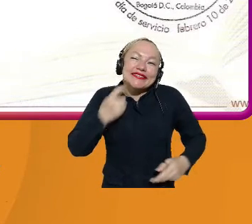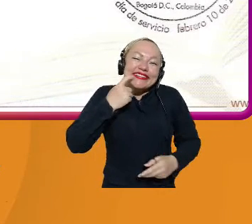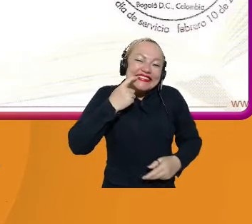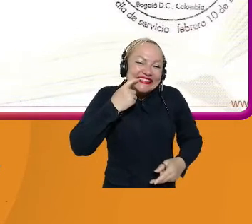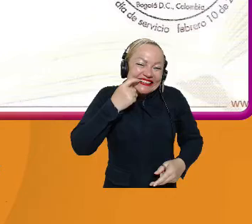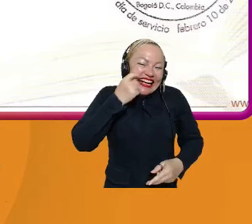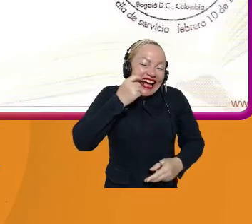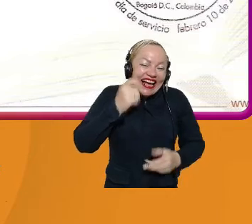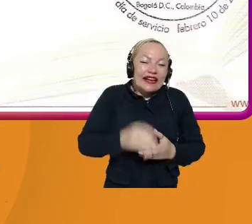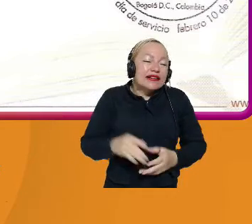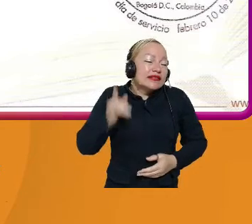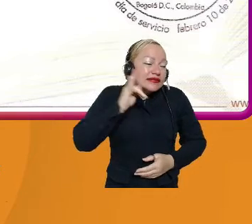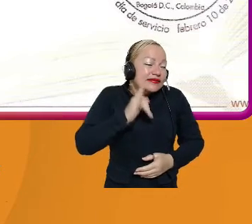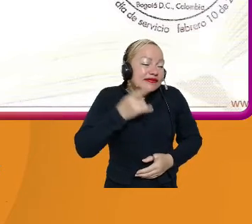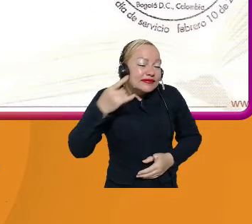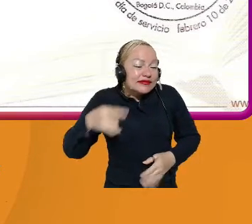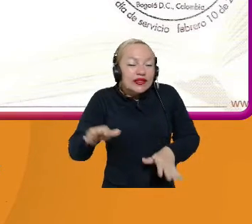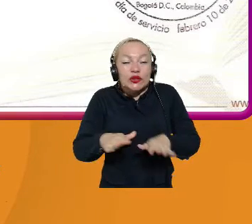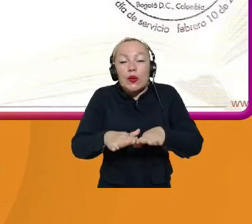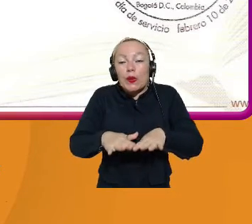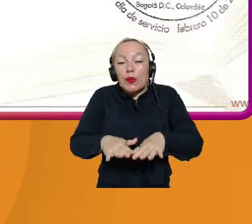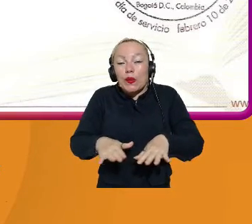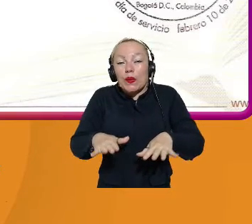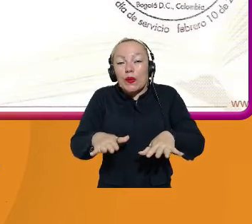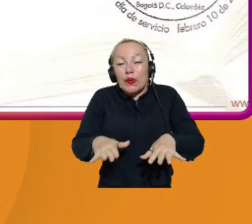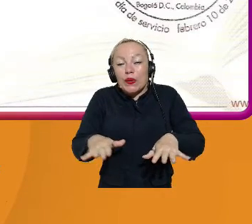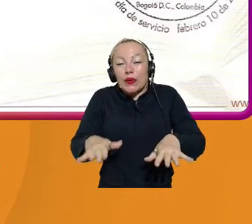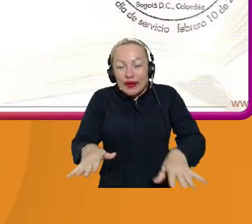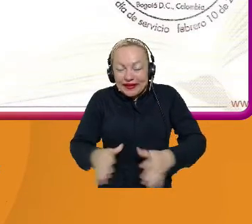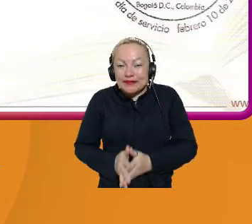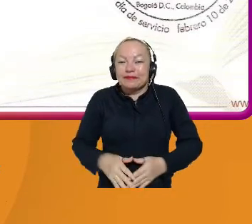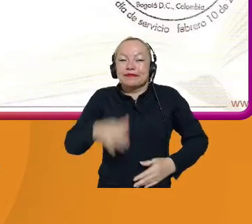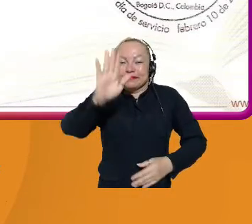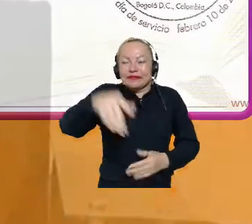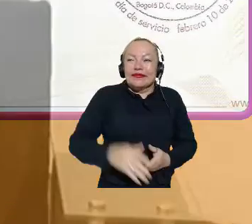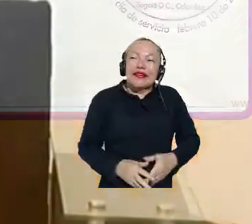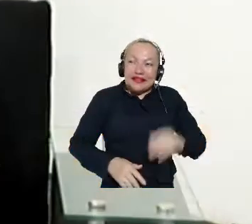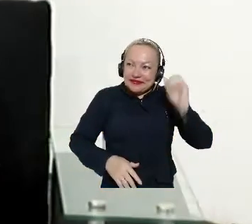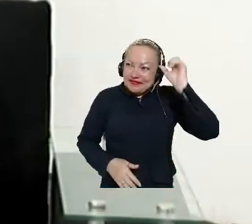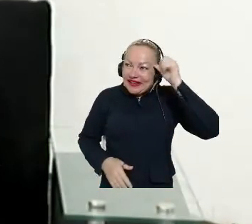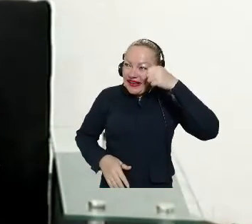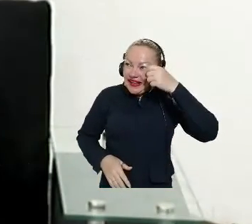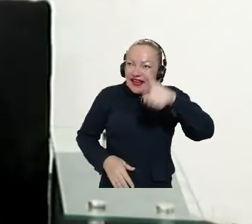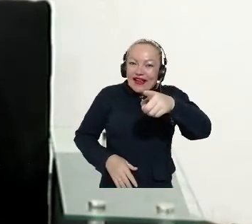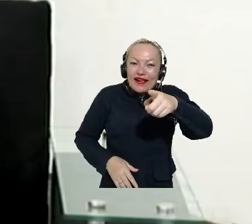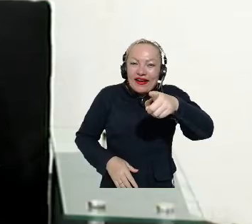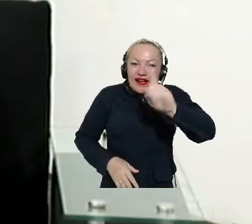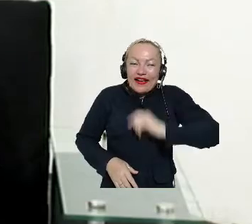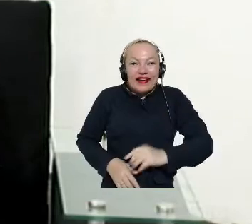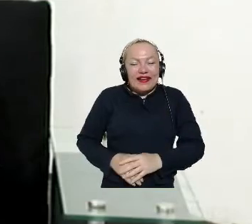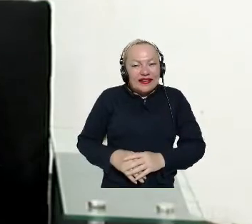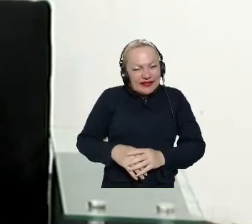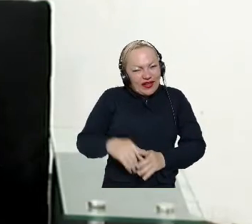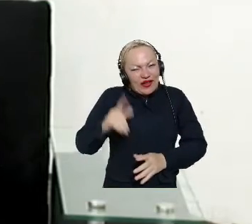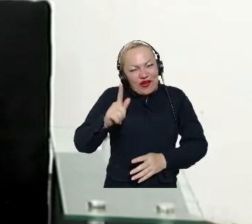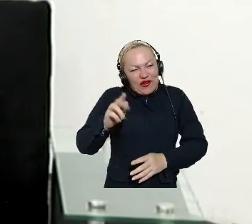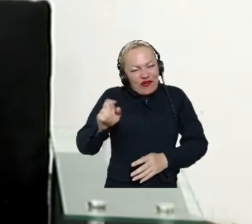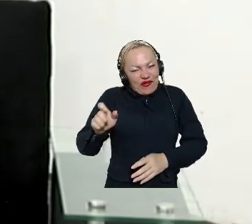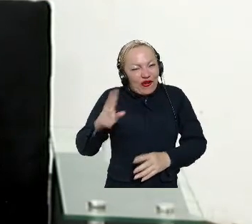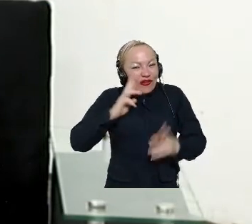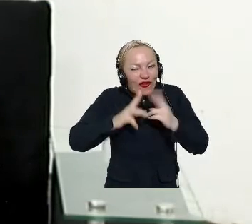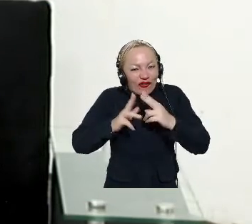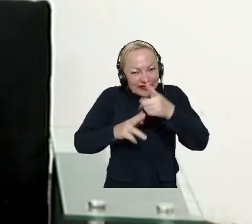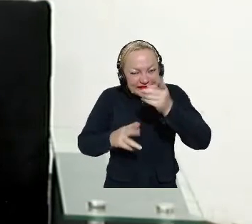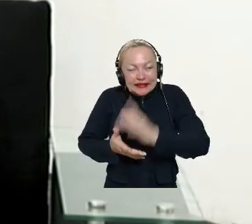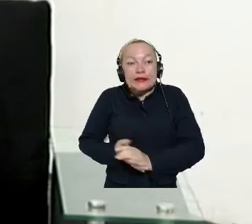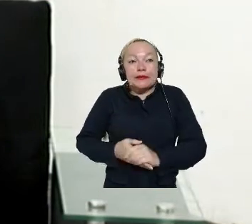que son una música muy pasiva. Bien, hace un rato te pregunté por el flow. El flow, sí. El flow, sí. Muy bien, pues nada.